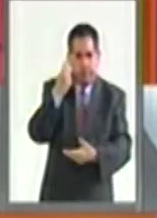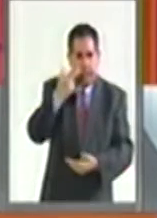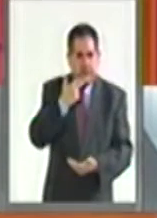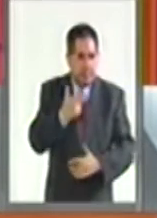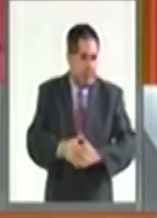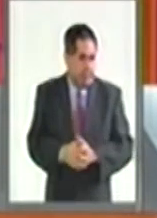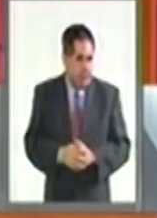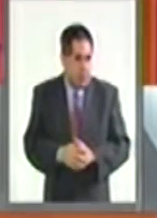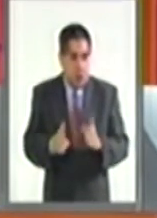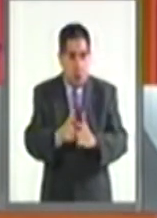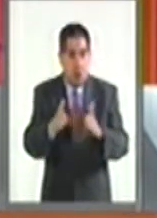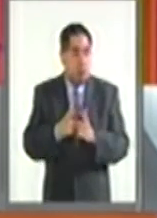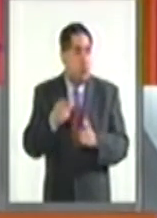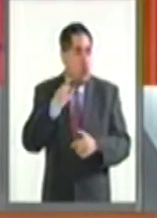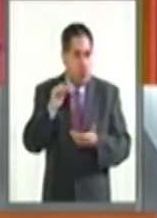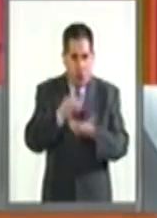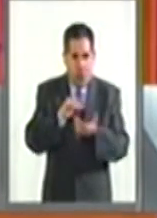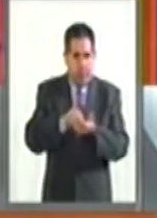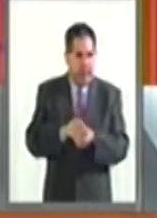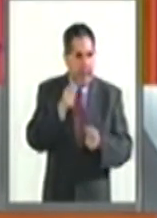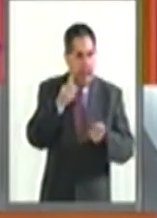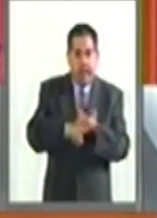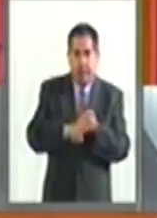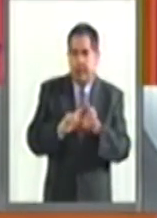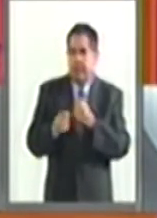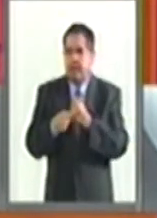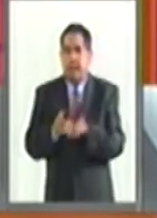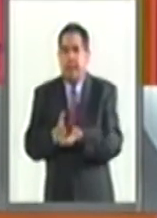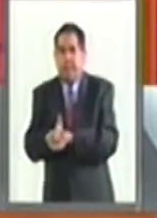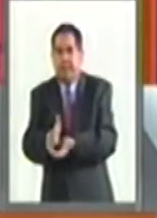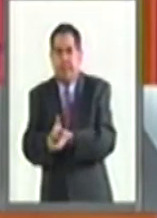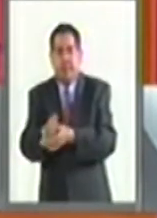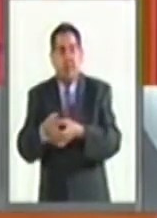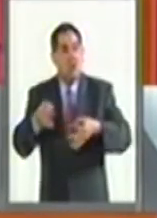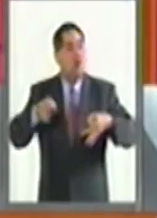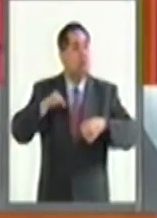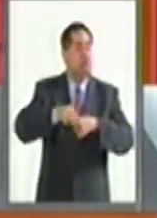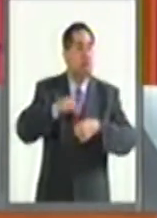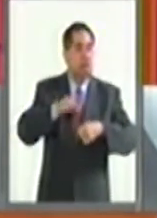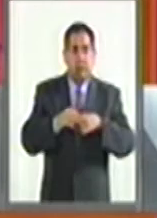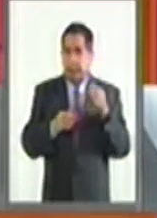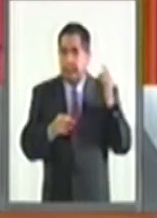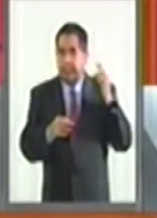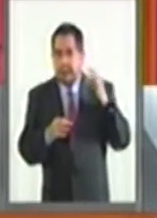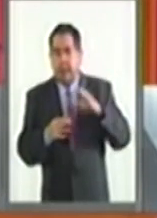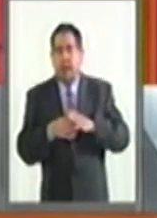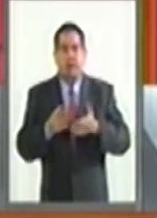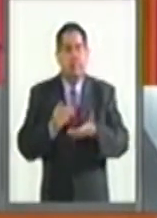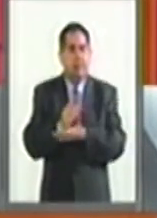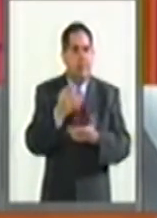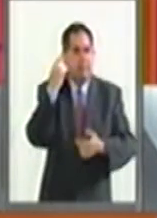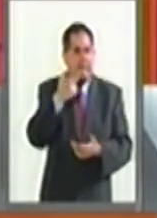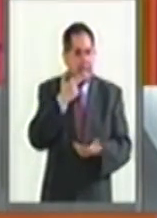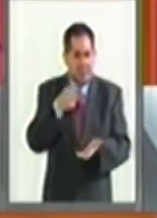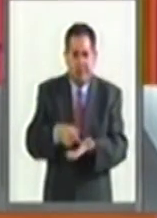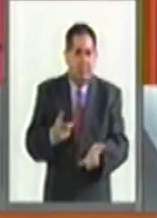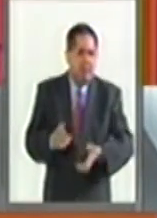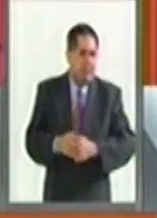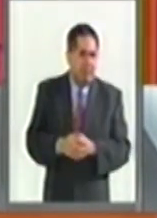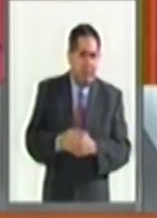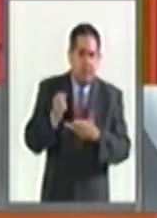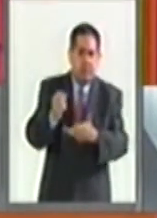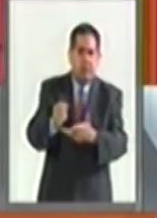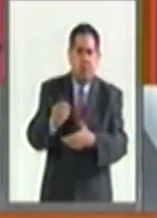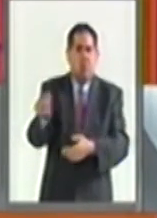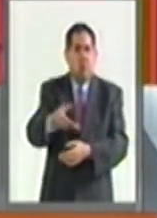partidos políticos seguirán teniendo injerencia en la toma de decisiones de los órganos jurisdiccionales. ¿De qué sirve este dictamen si